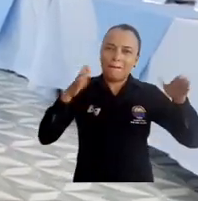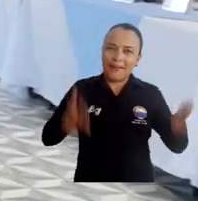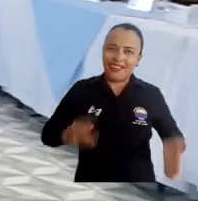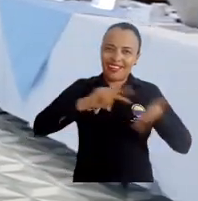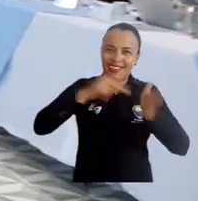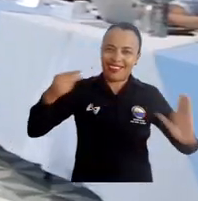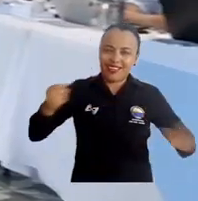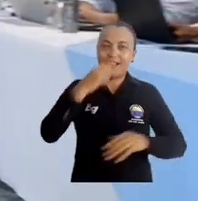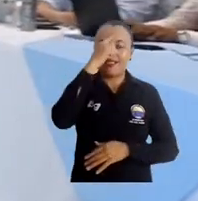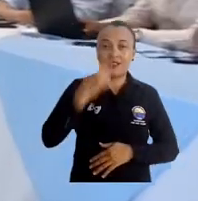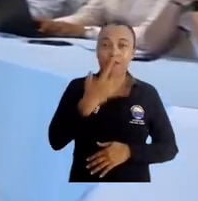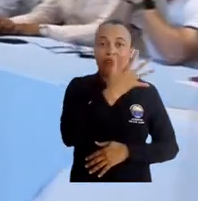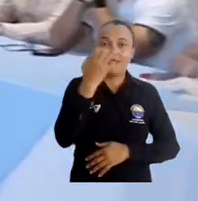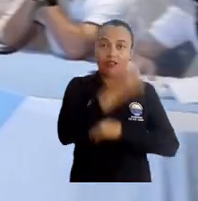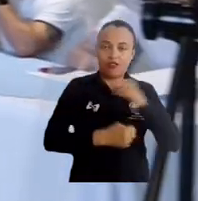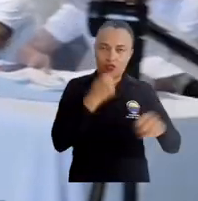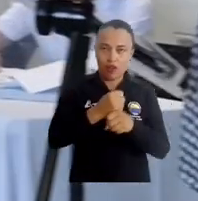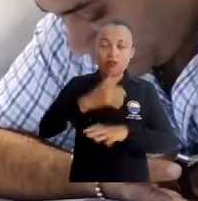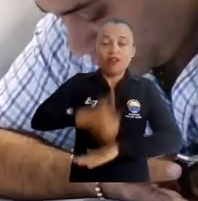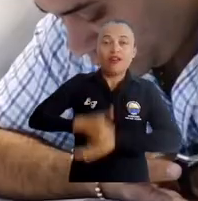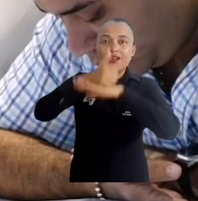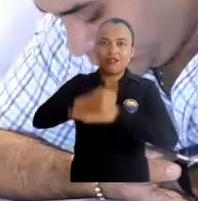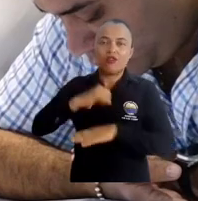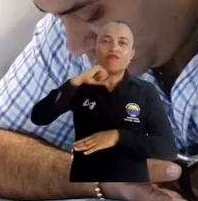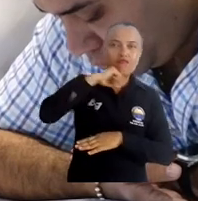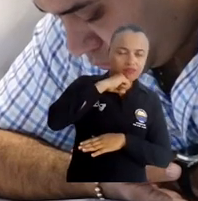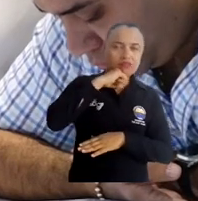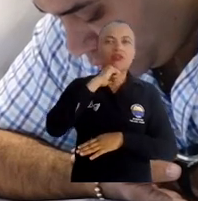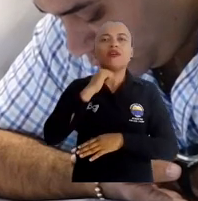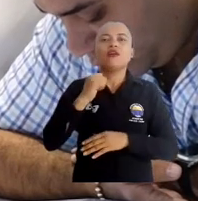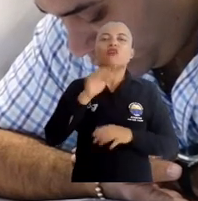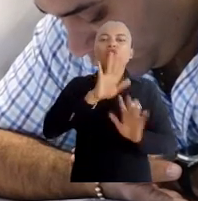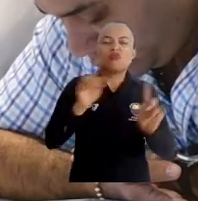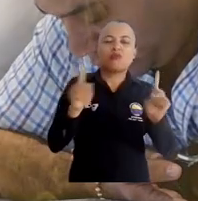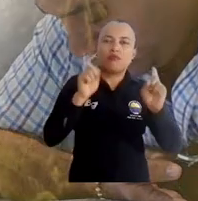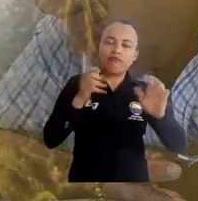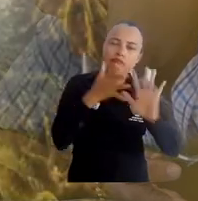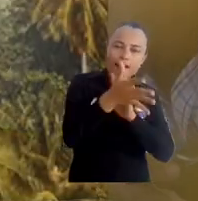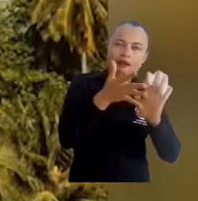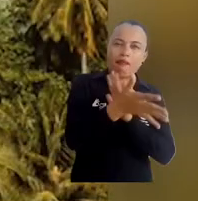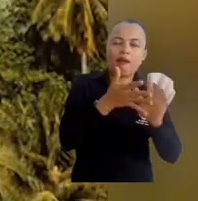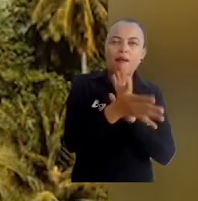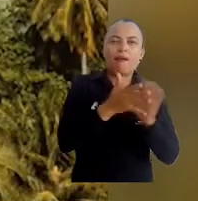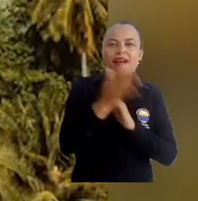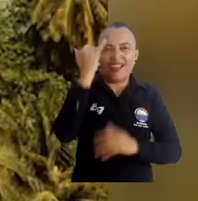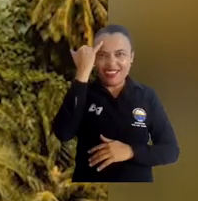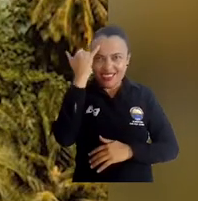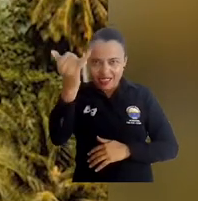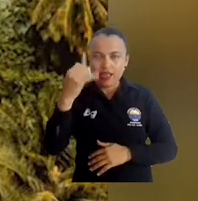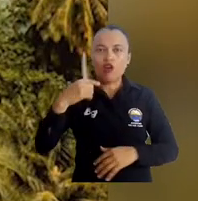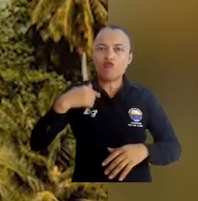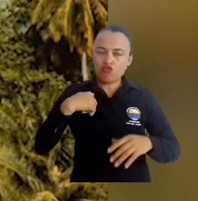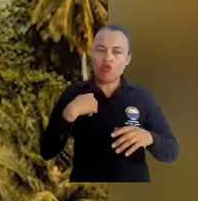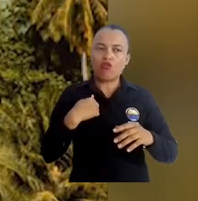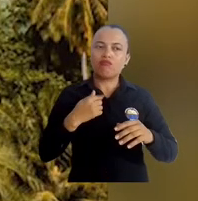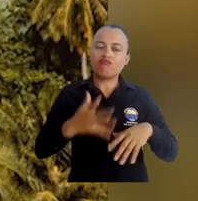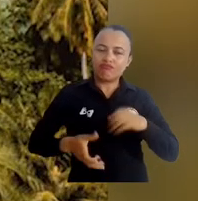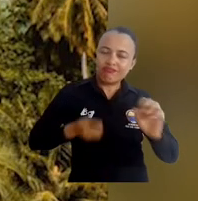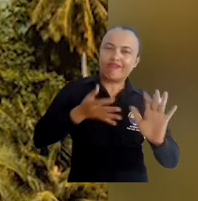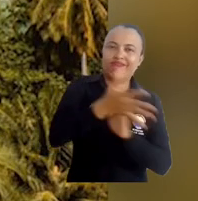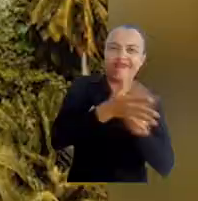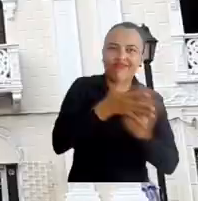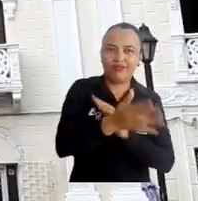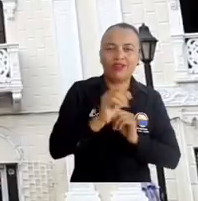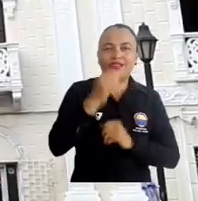Durante la Mesa Técnica Santa Marta 500 años, el rector Pablo Vera Salazar centró su intervención en la iniciativa Yo Cuento por